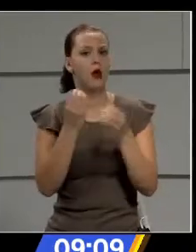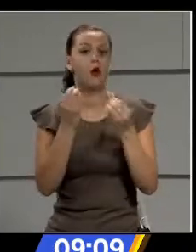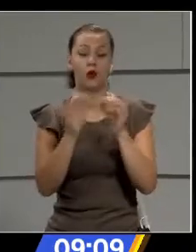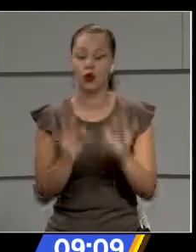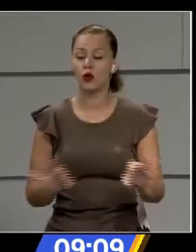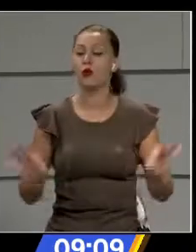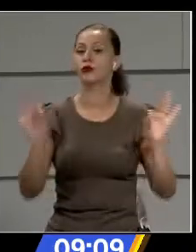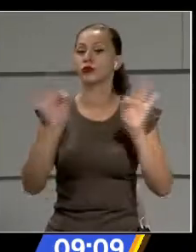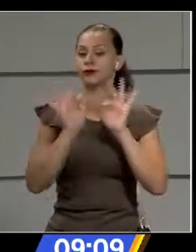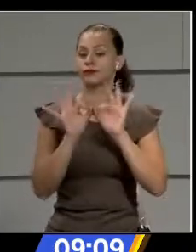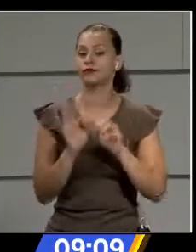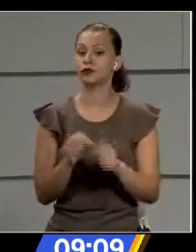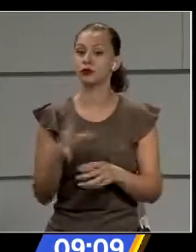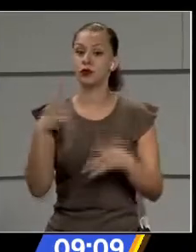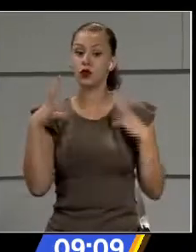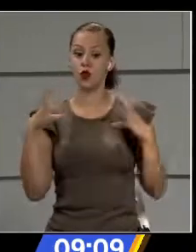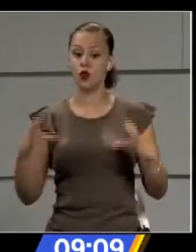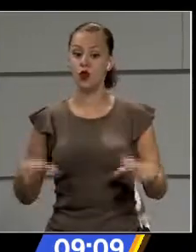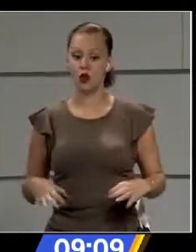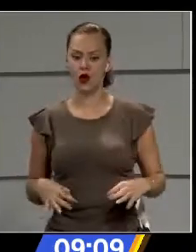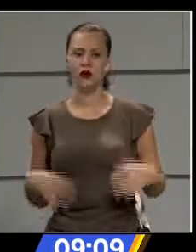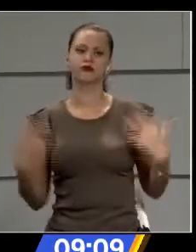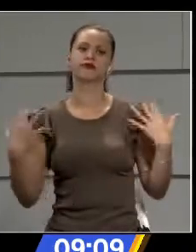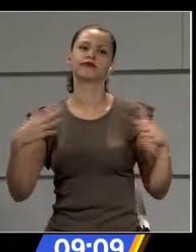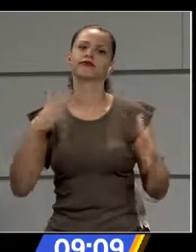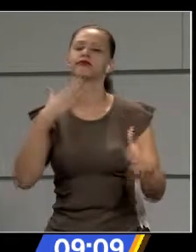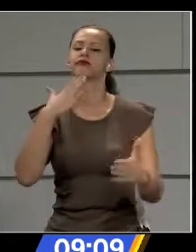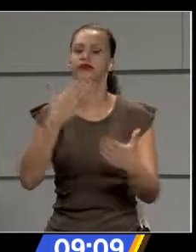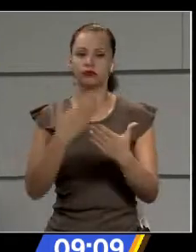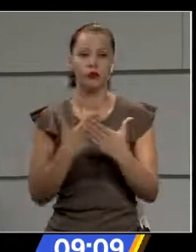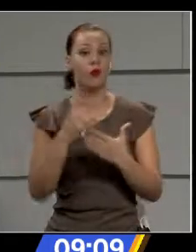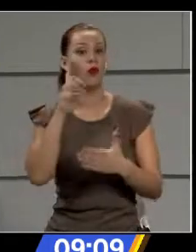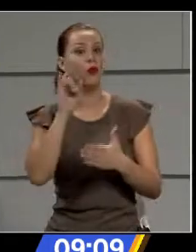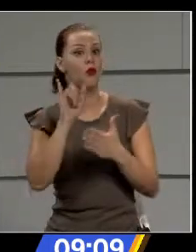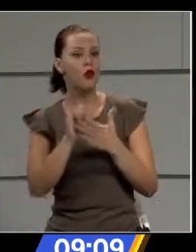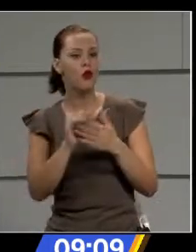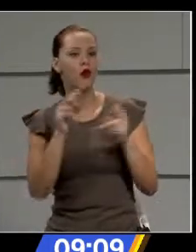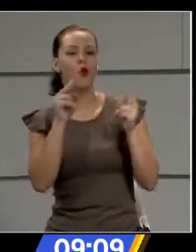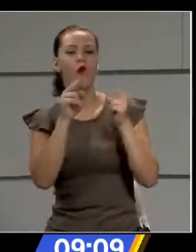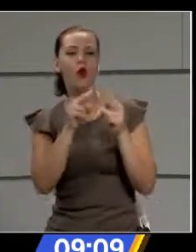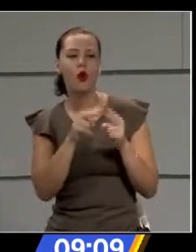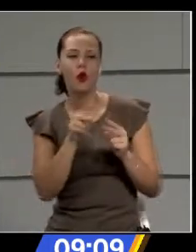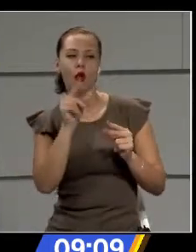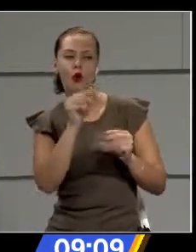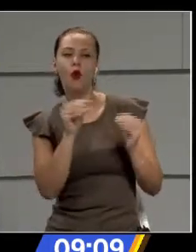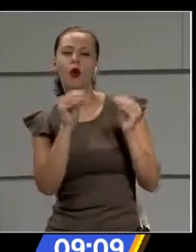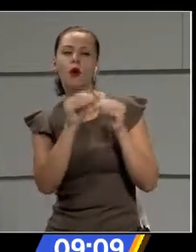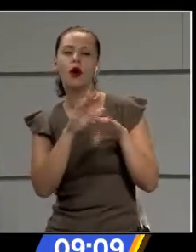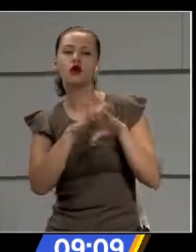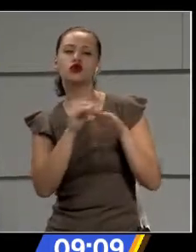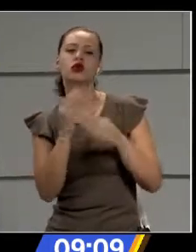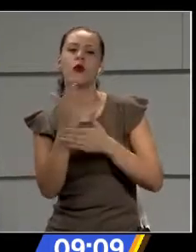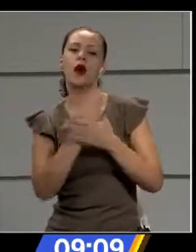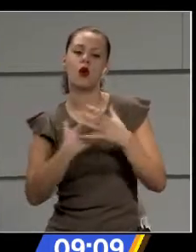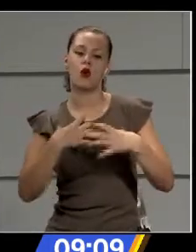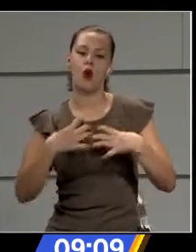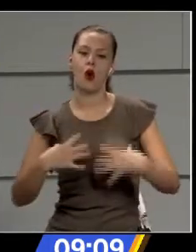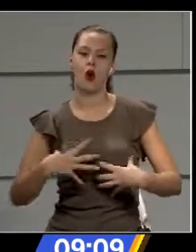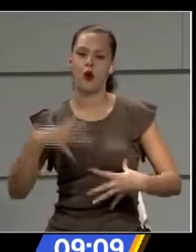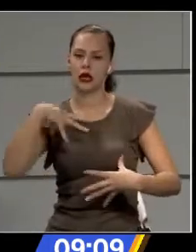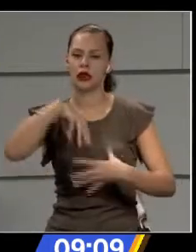importante. El cuerpo humano es maravilloso, por eso vamos a conocer un poco acerca de algunos órganos